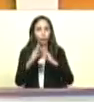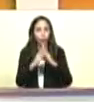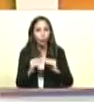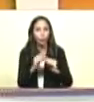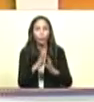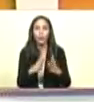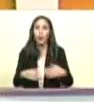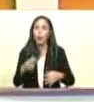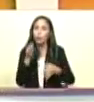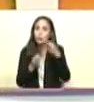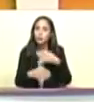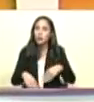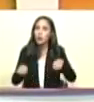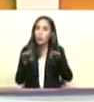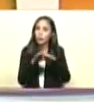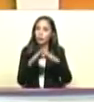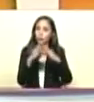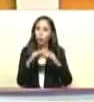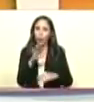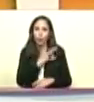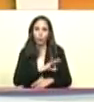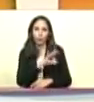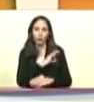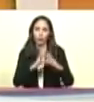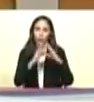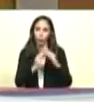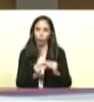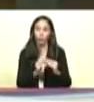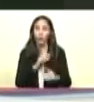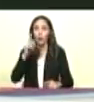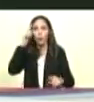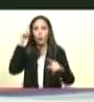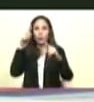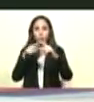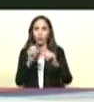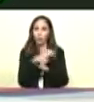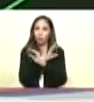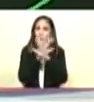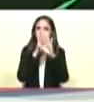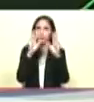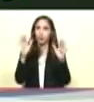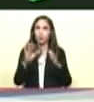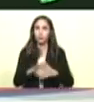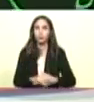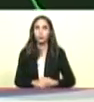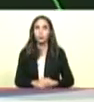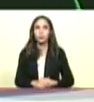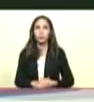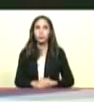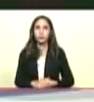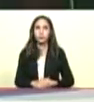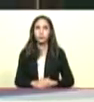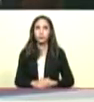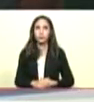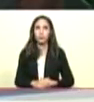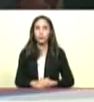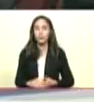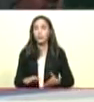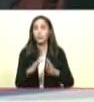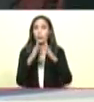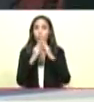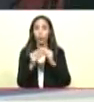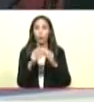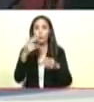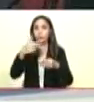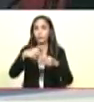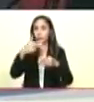la igualdad social, es el centro de nuestro pensamiento y de nuestra acción. Los recursos naturales de Venezuela, el